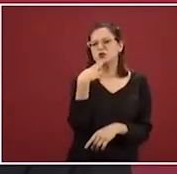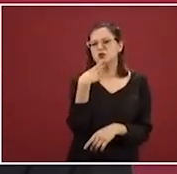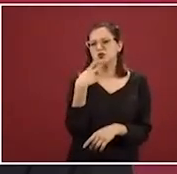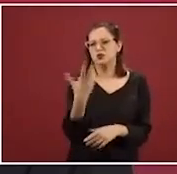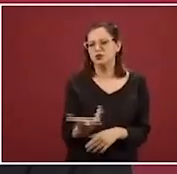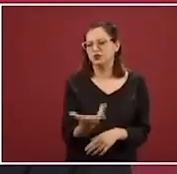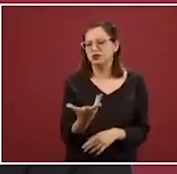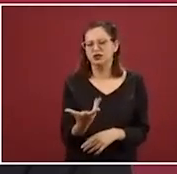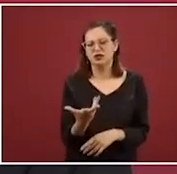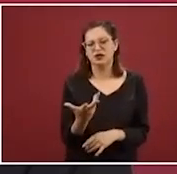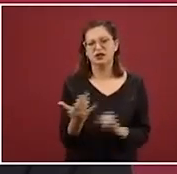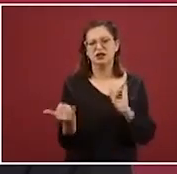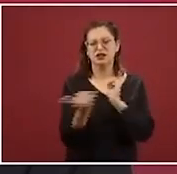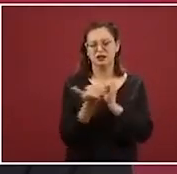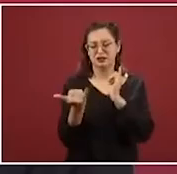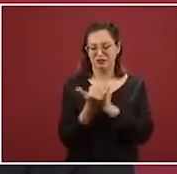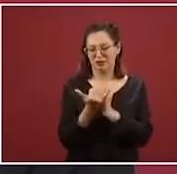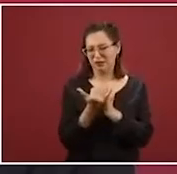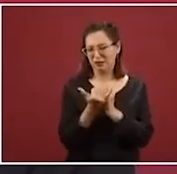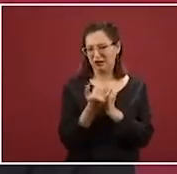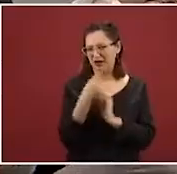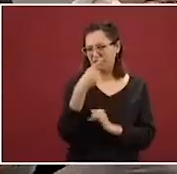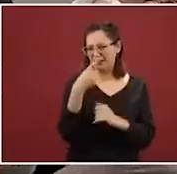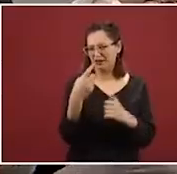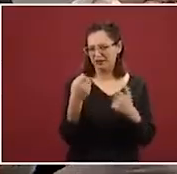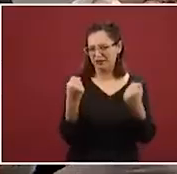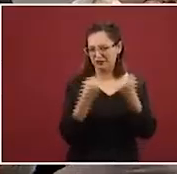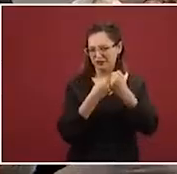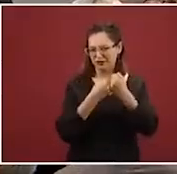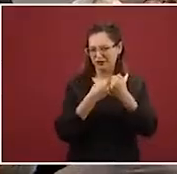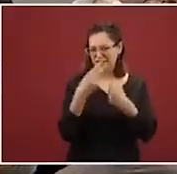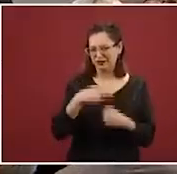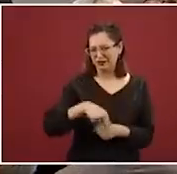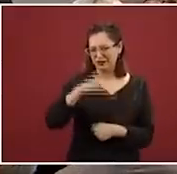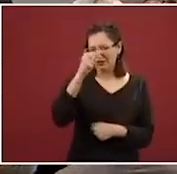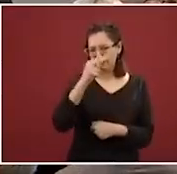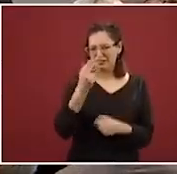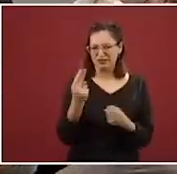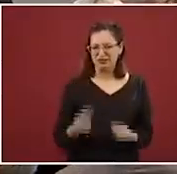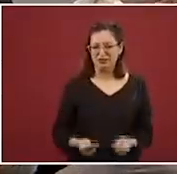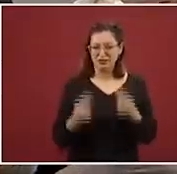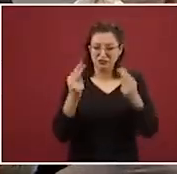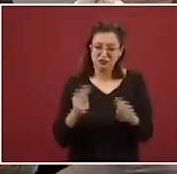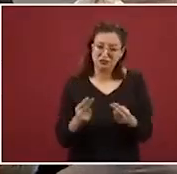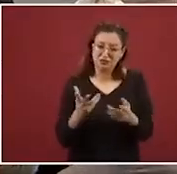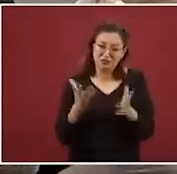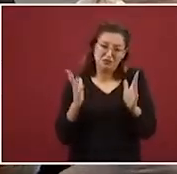reportamos el comercio fronterizo, sería una observación muy respetuosa a su gran trabajo que está